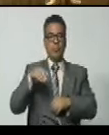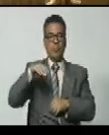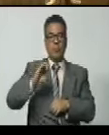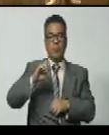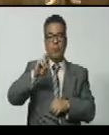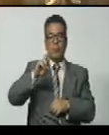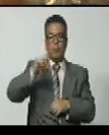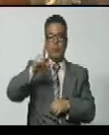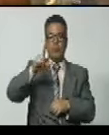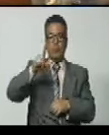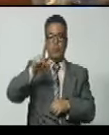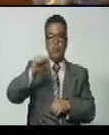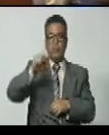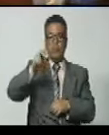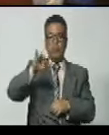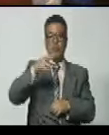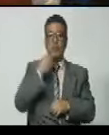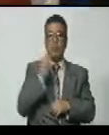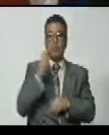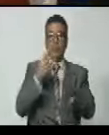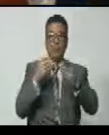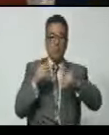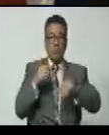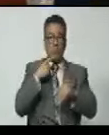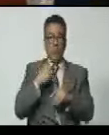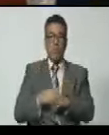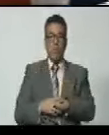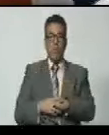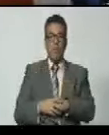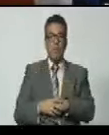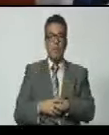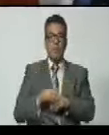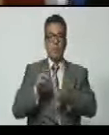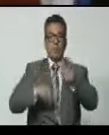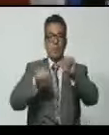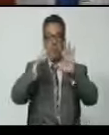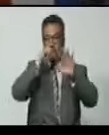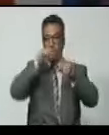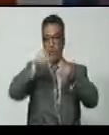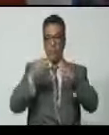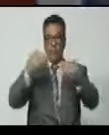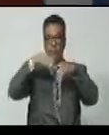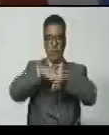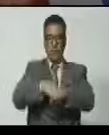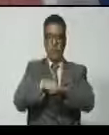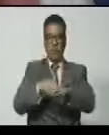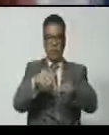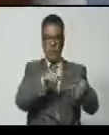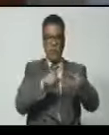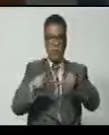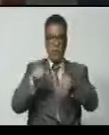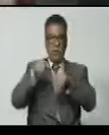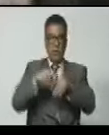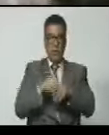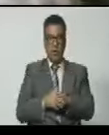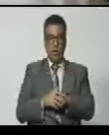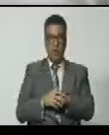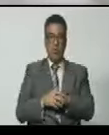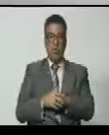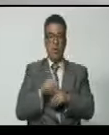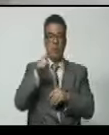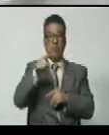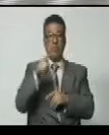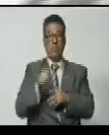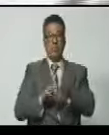Eulalia, una joven, como muchas, que con apenas 16 años se integró a la lucha independentista, y